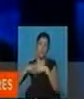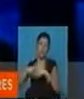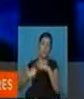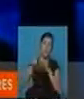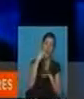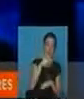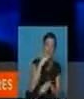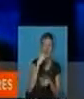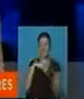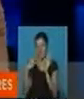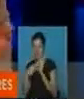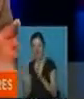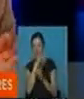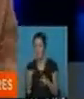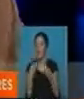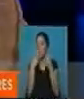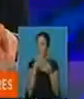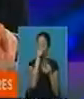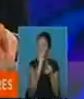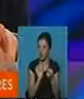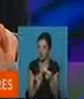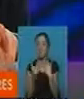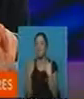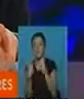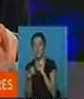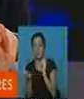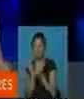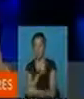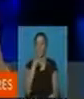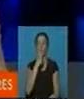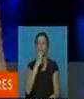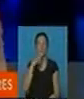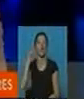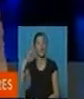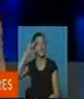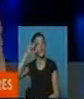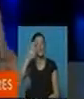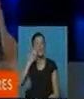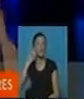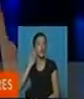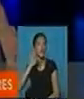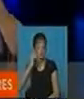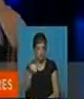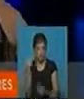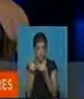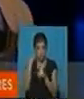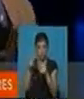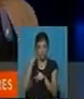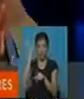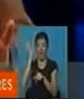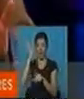son totalmente republicanos, pueden empezar a cambiar, por ejemplo, Georgia, donde hay una gran población afroamericana y los afroamericanos miran